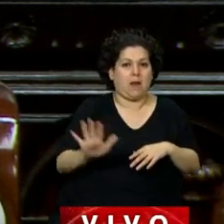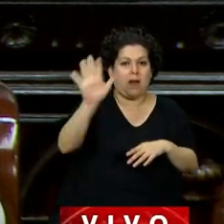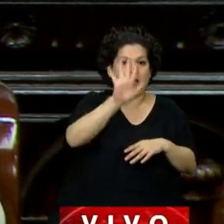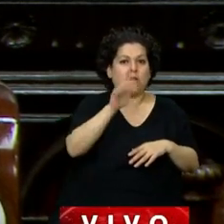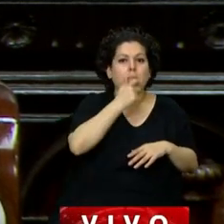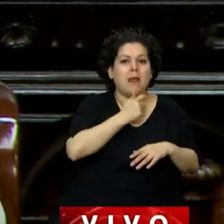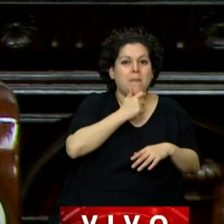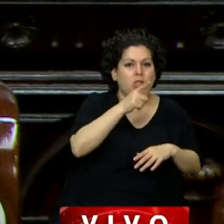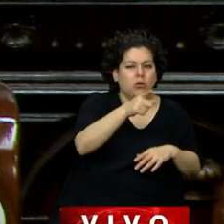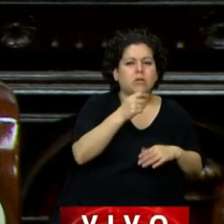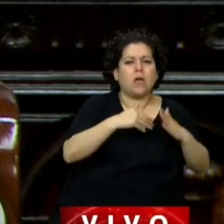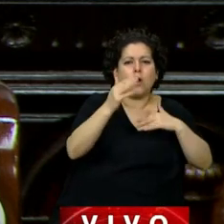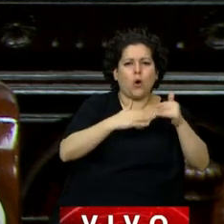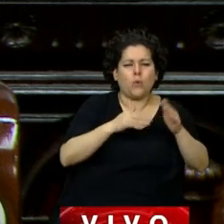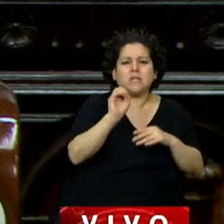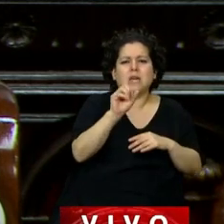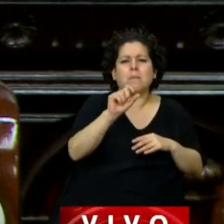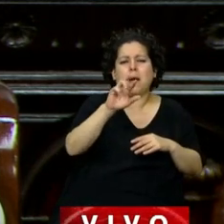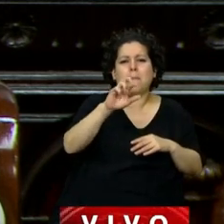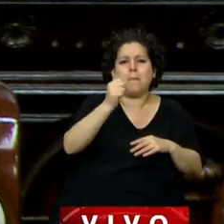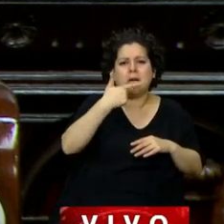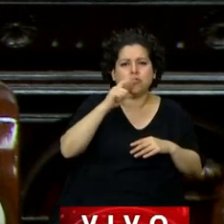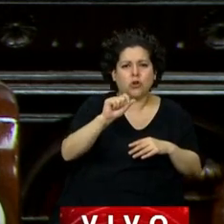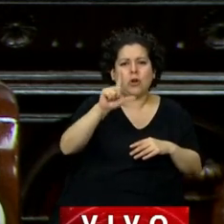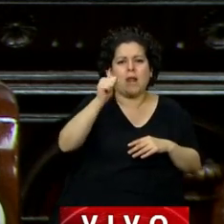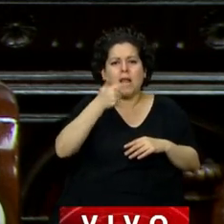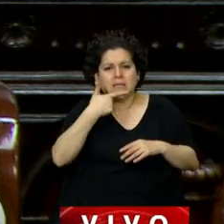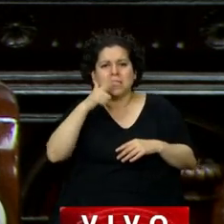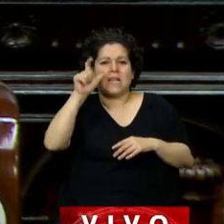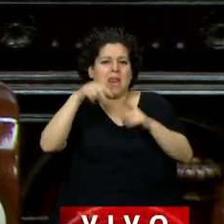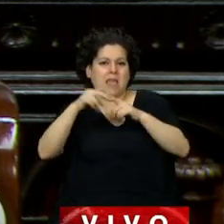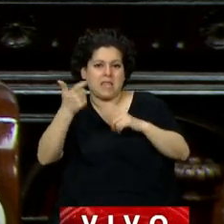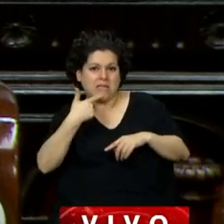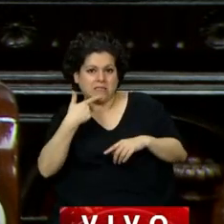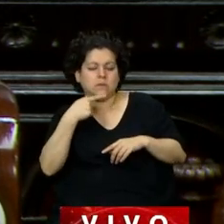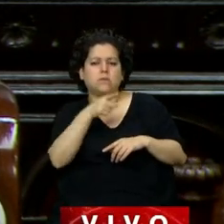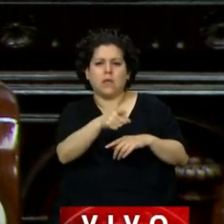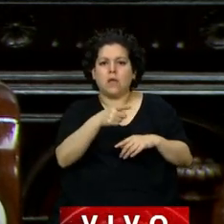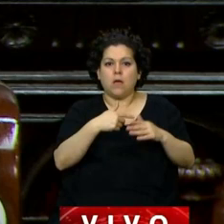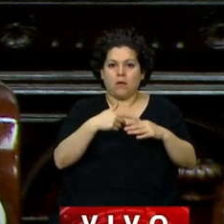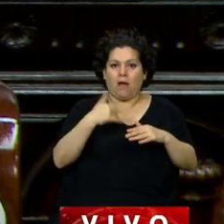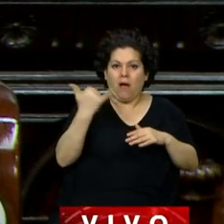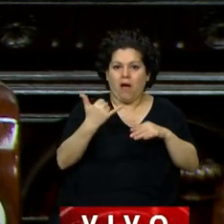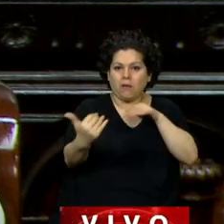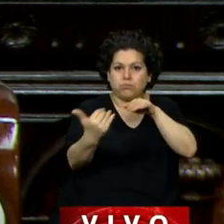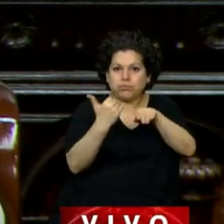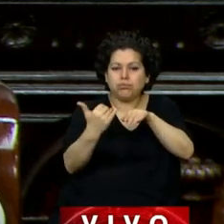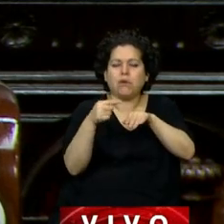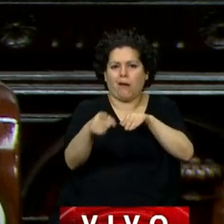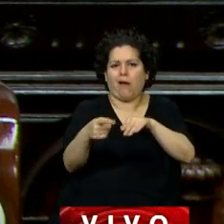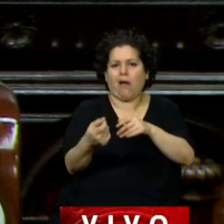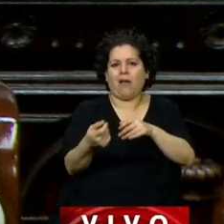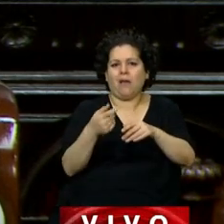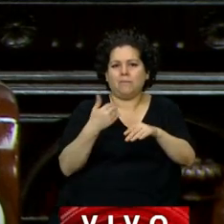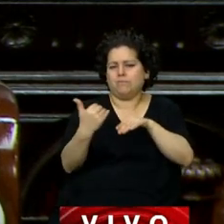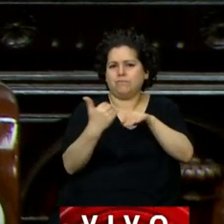para Mendoza es la obra Paso de las Leñas. Es una obra que, de concretarse, sería complementaria al Paso Libertadores y que por sus